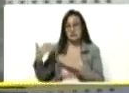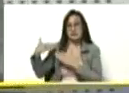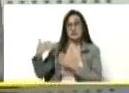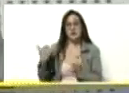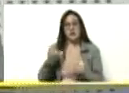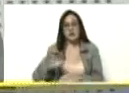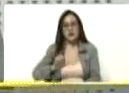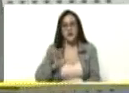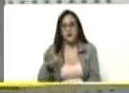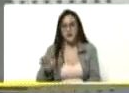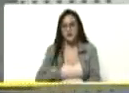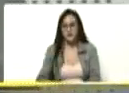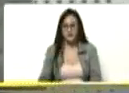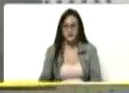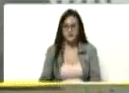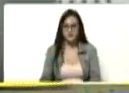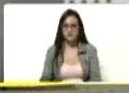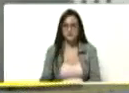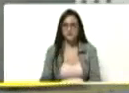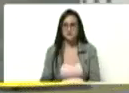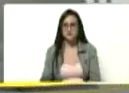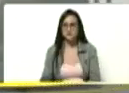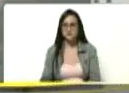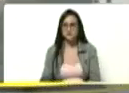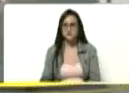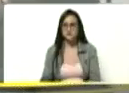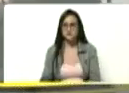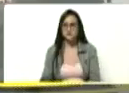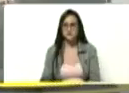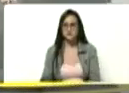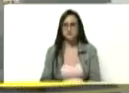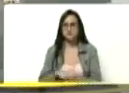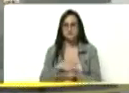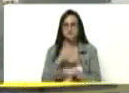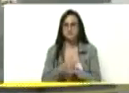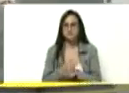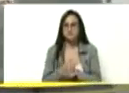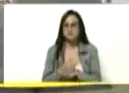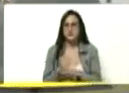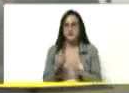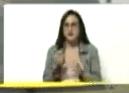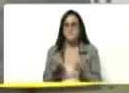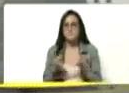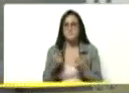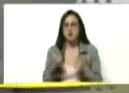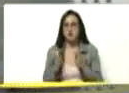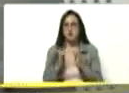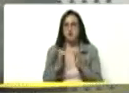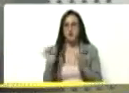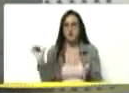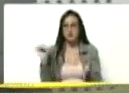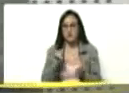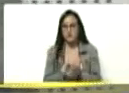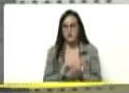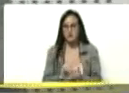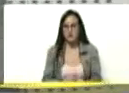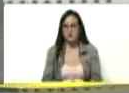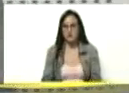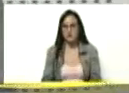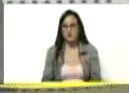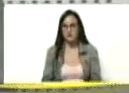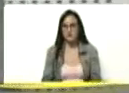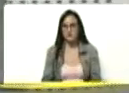región, given the limited airlift, debido a los pocos contactos aéreos, and the astronomical cost of